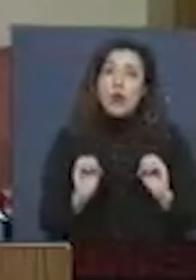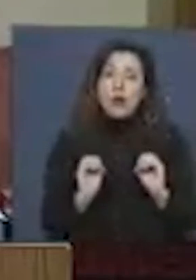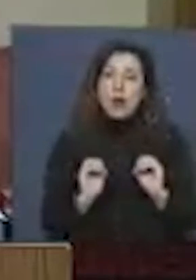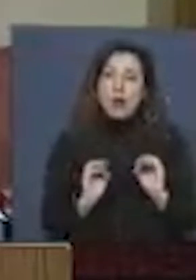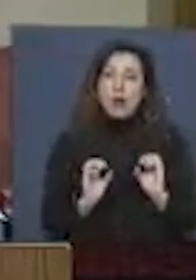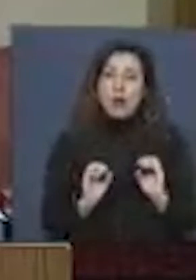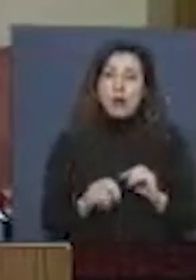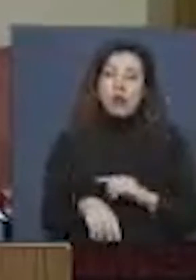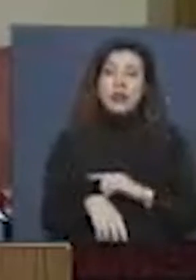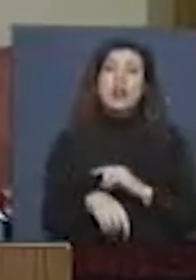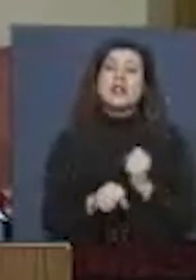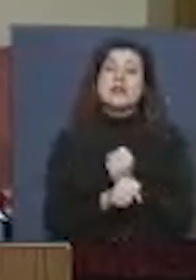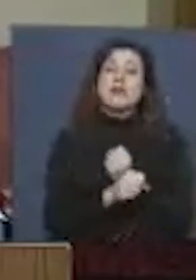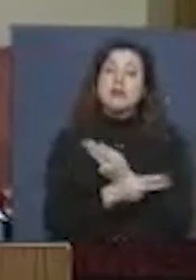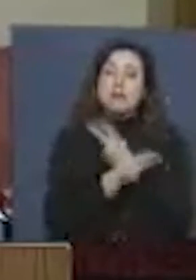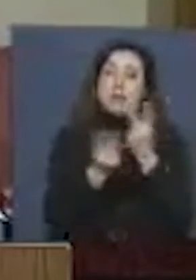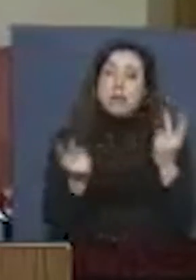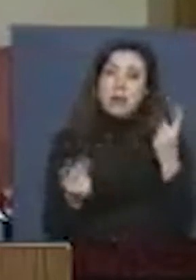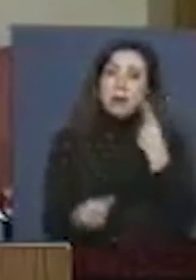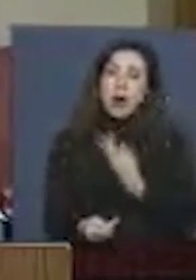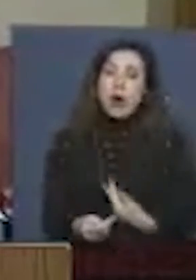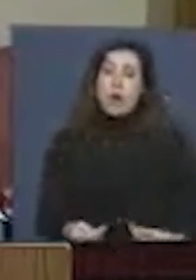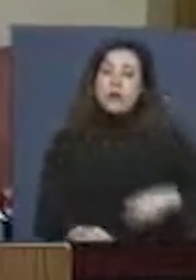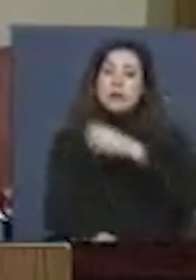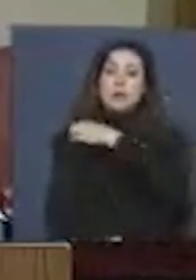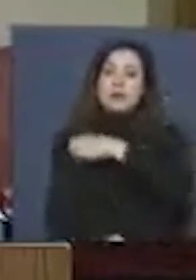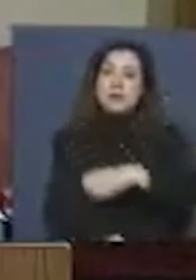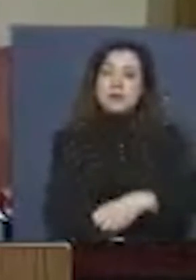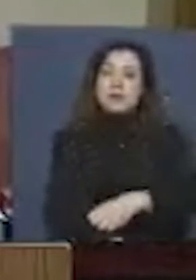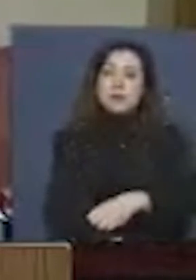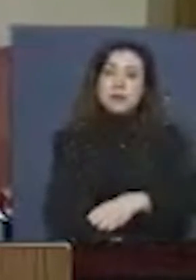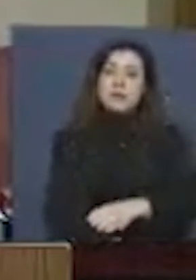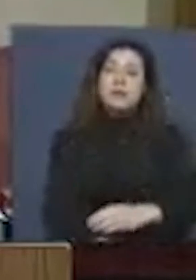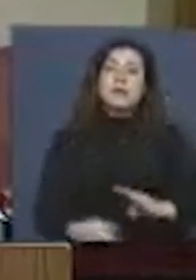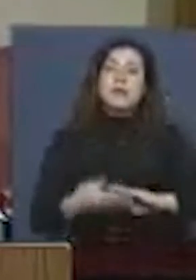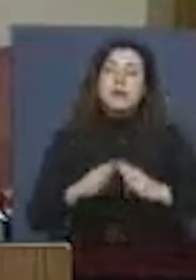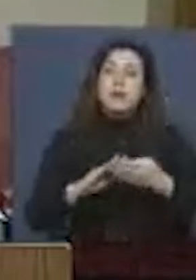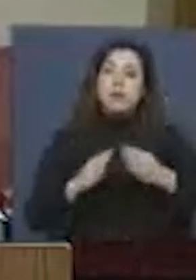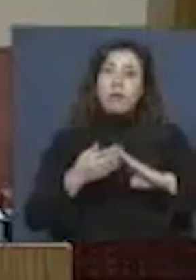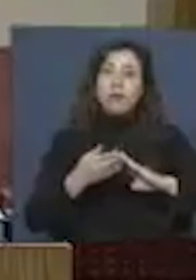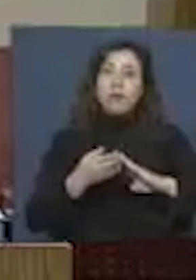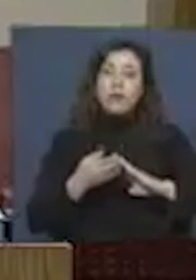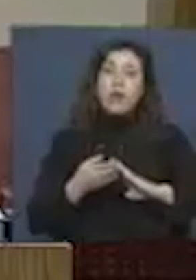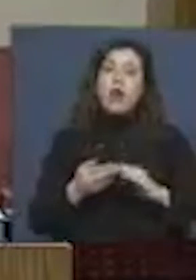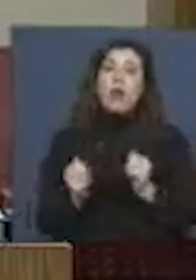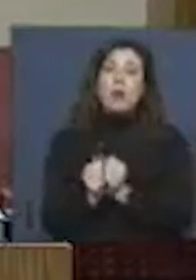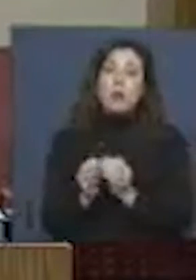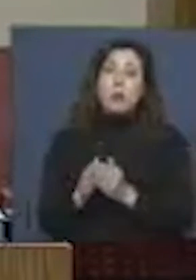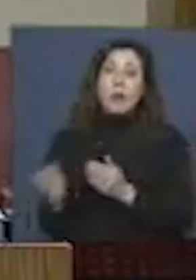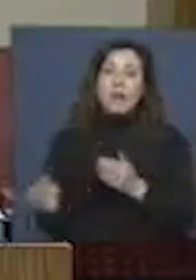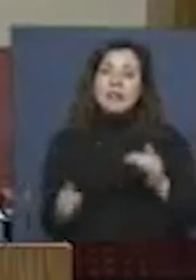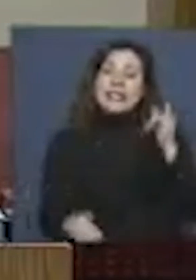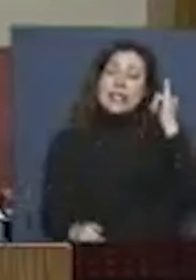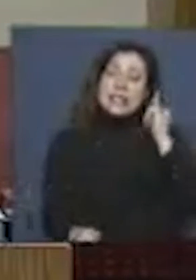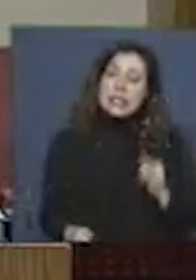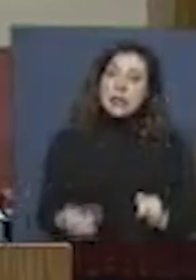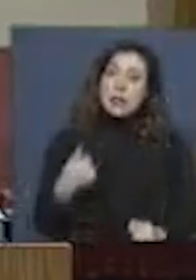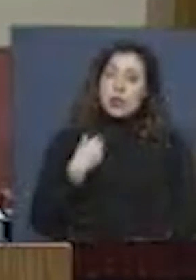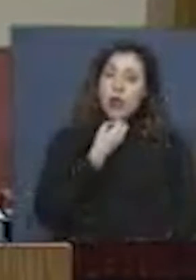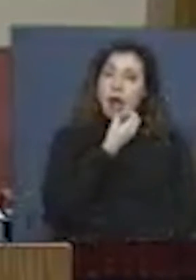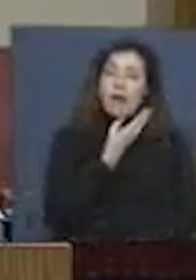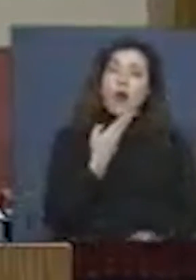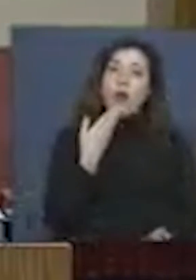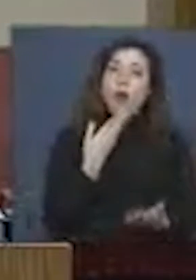educación, en obras públicas, para el gobierno regional, para las comunidades y las unidades vecinales. Siempre he dicho yo